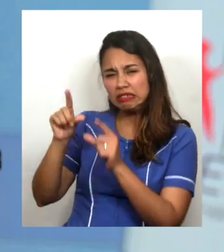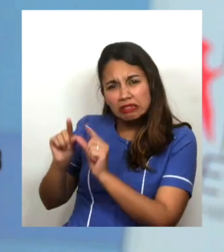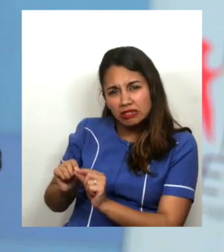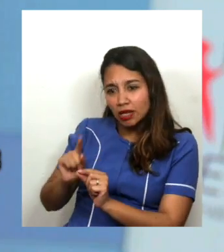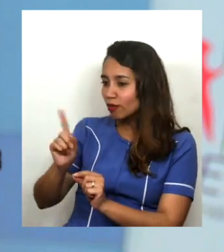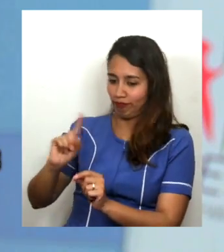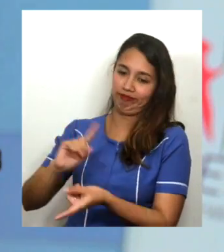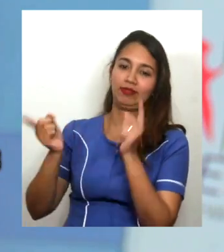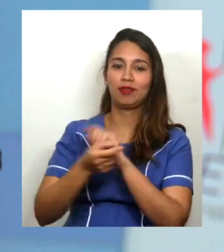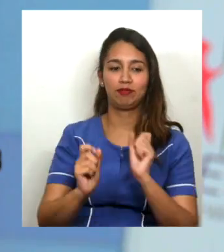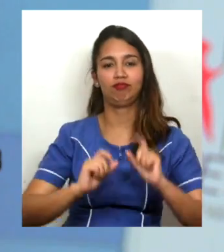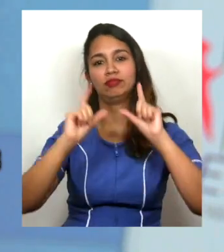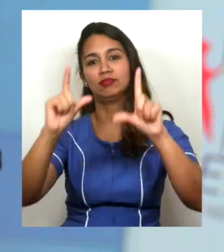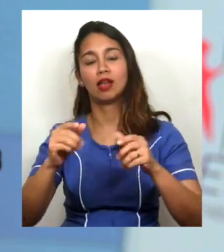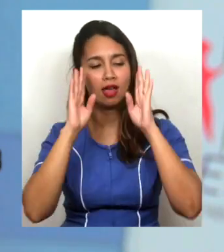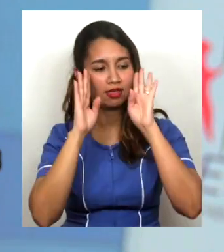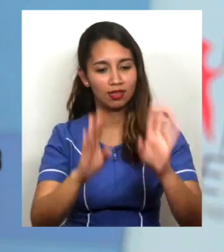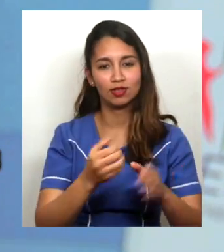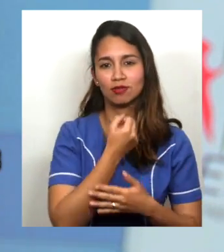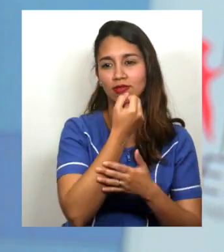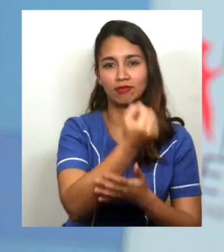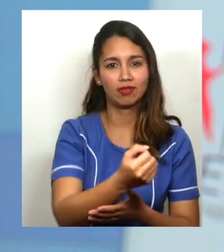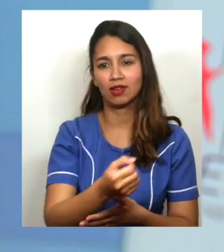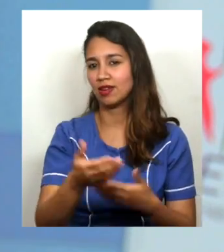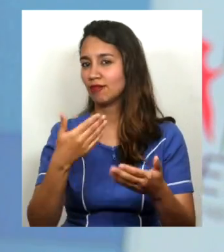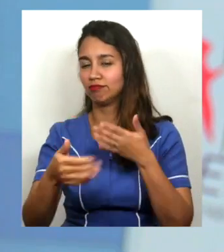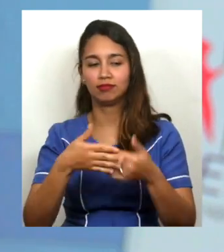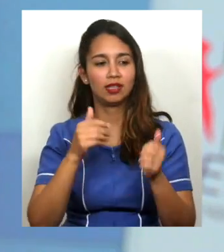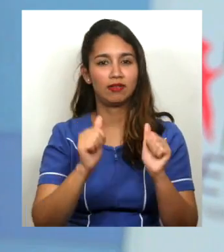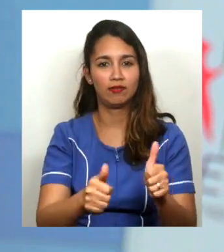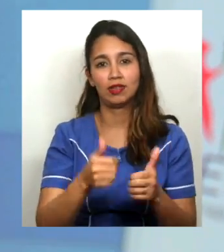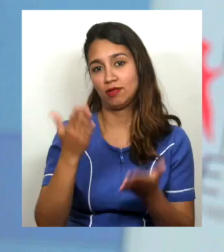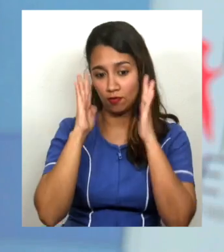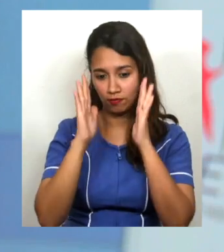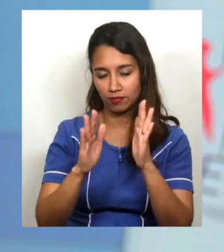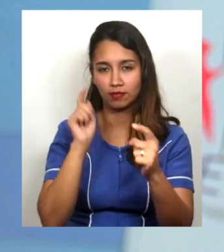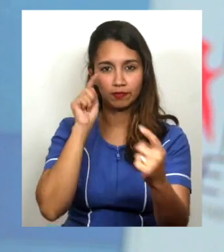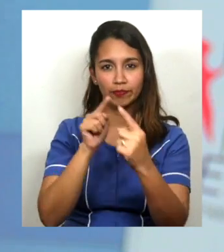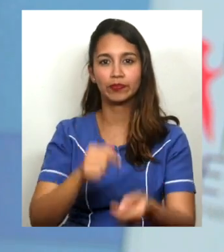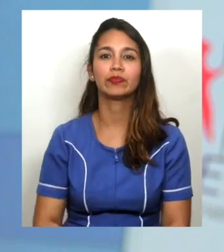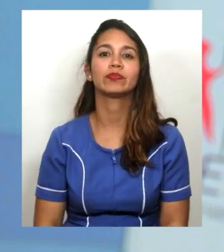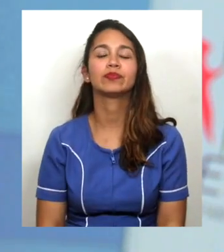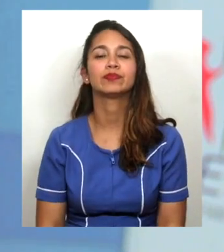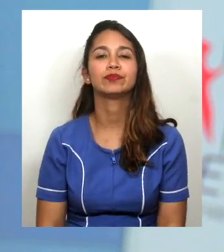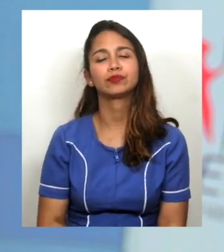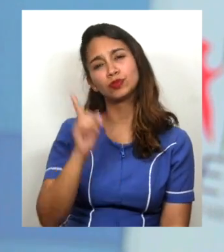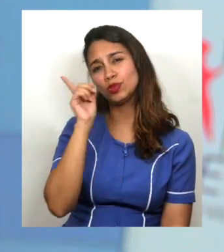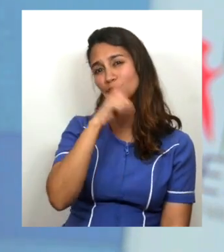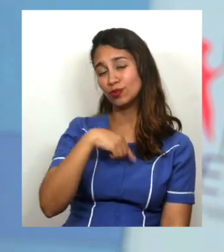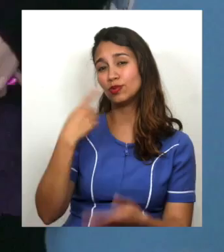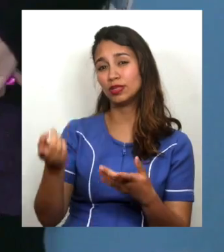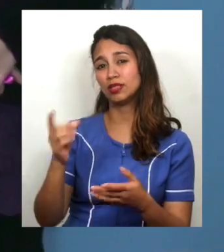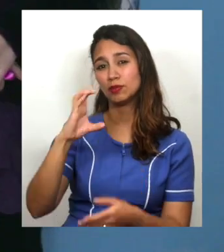comunidad al respecto, de las condiciones que teníamos, que era lo más básico, a lo más moderno, y también entregarle una atención de calidad al usuario, que es realmente quien merece y el objetivo de nuestra